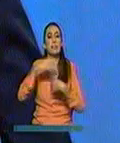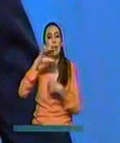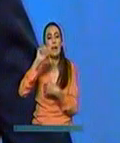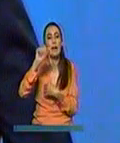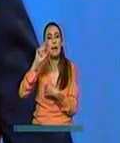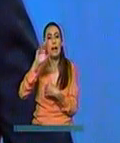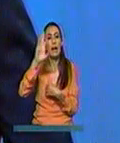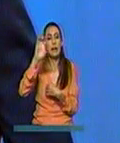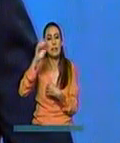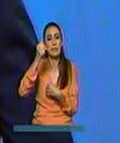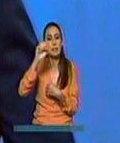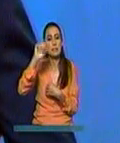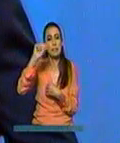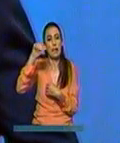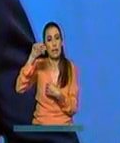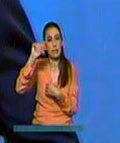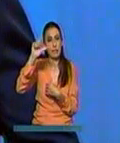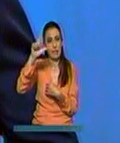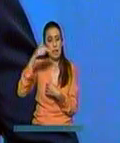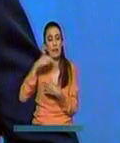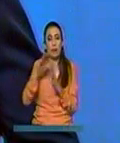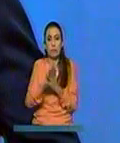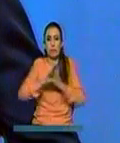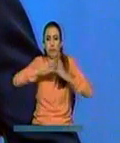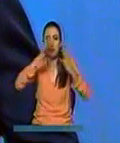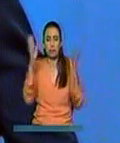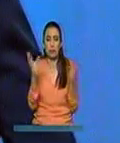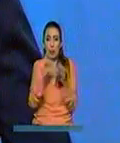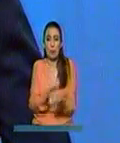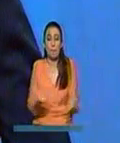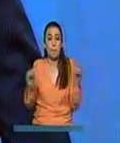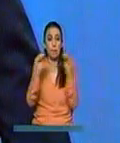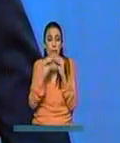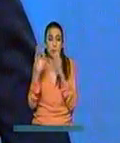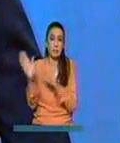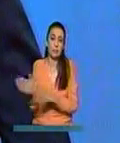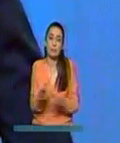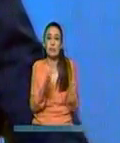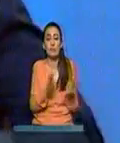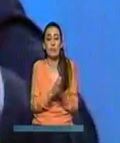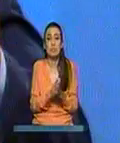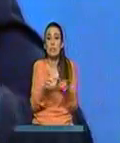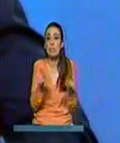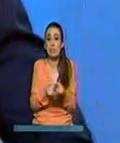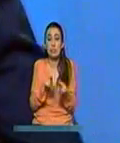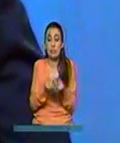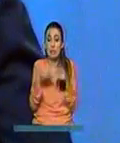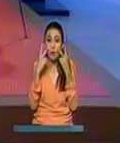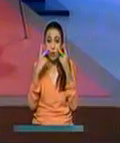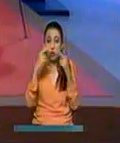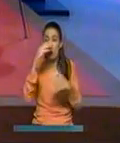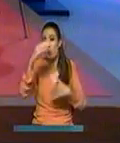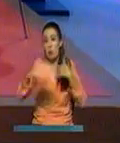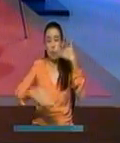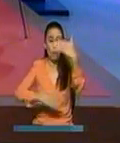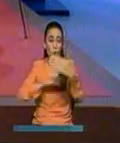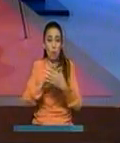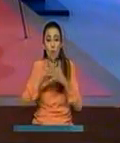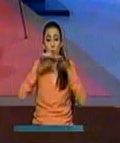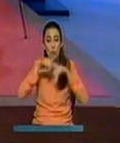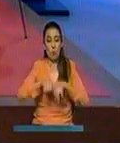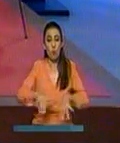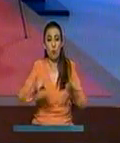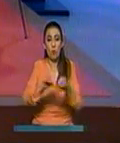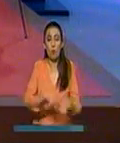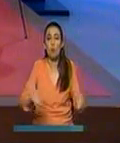aproximadamente 3, 4 años, hubo un boom más grande, se creció mucho el mercado. Ajá. Como pudiste ver un poco de las cifras, ahí